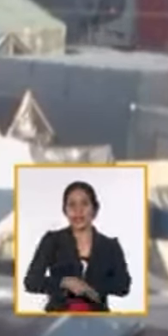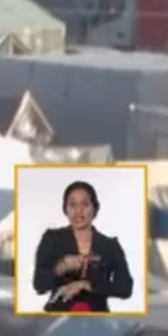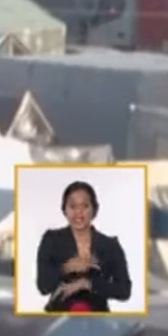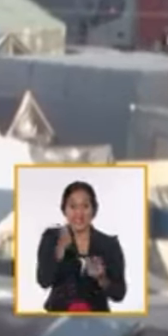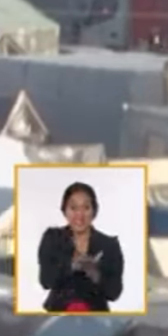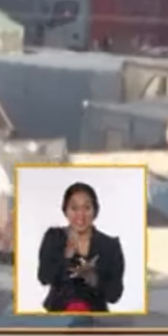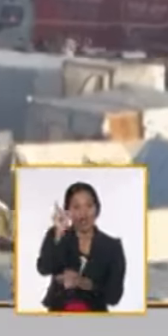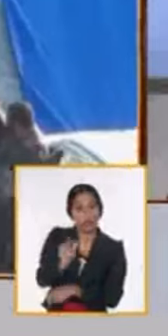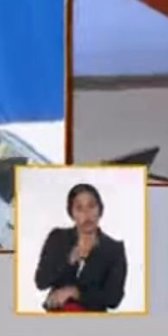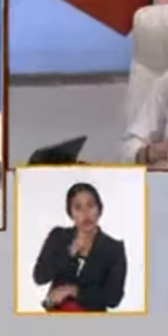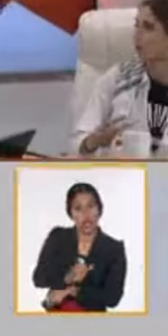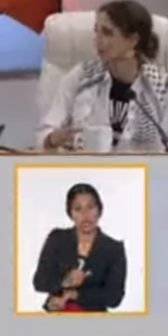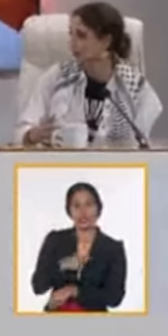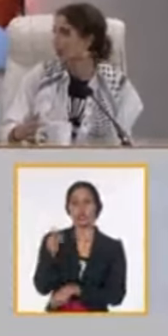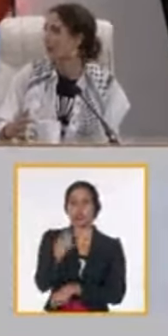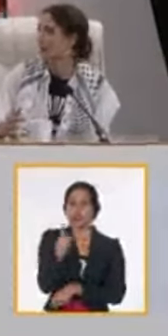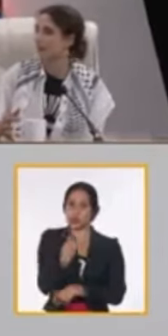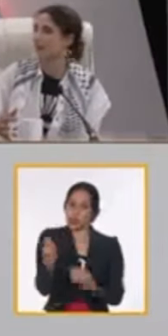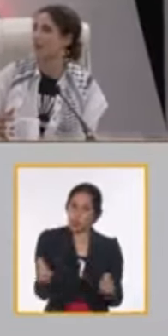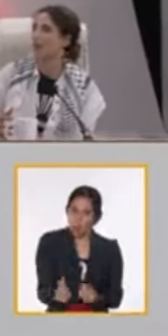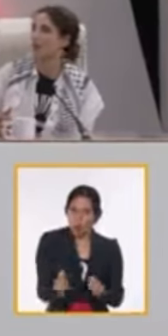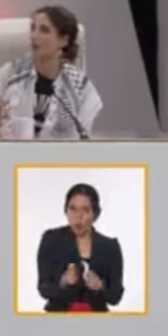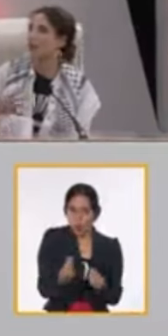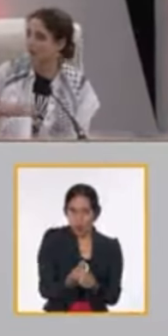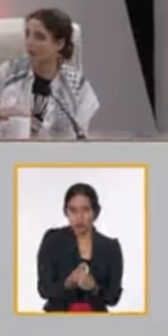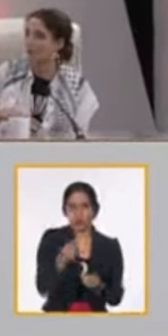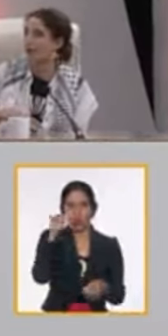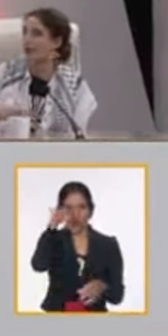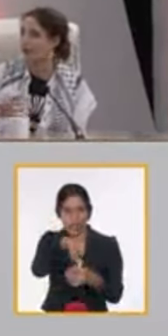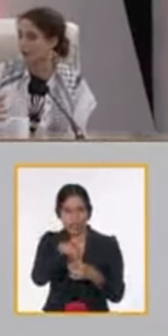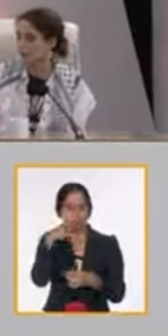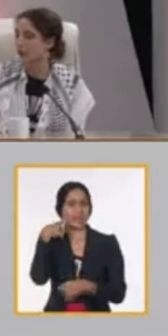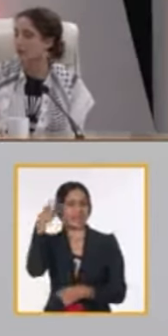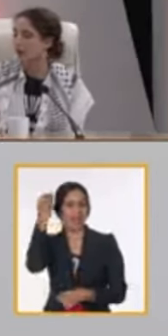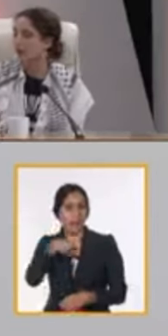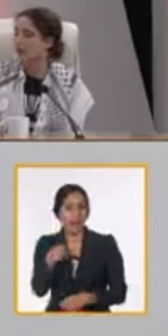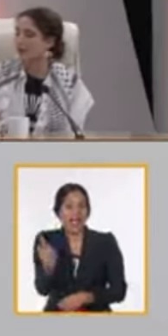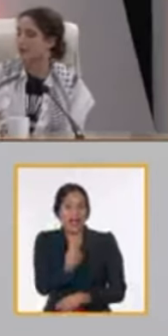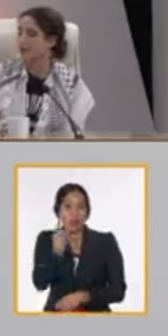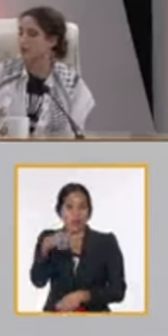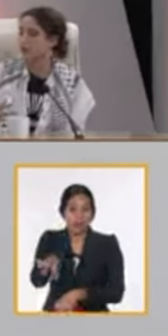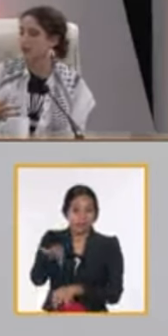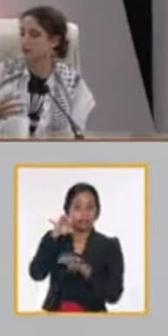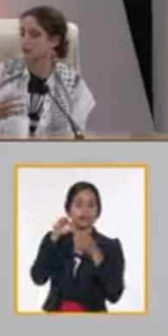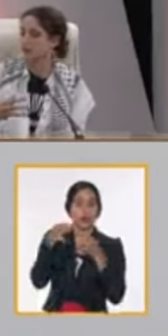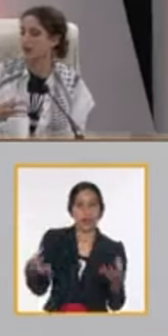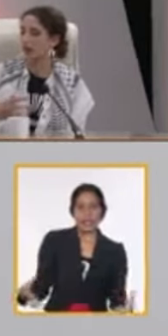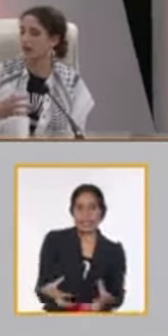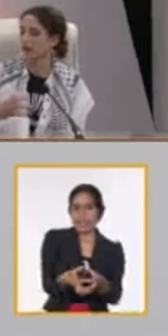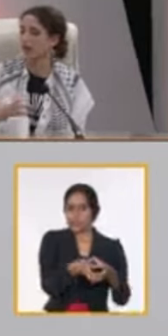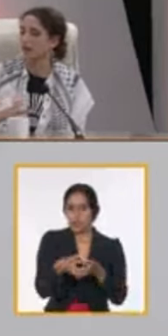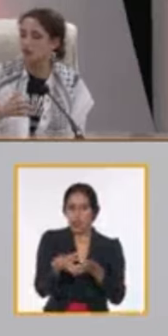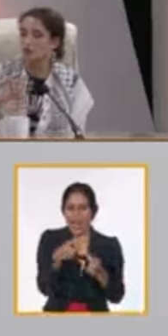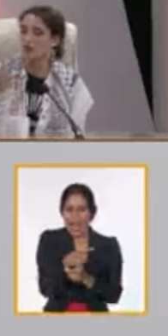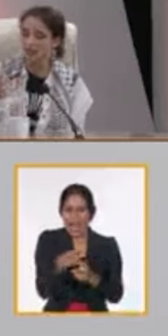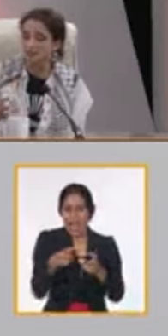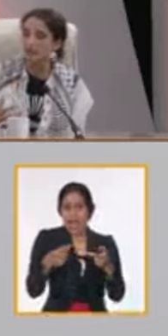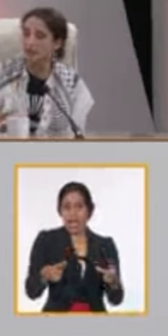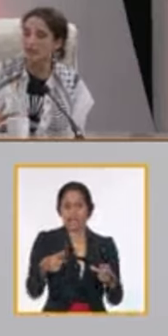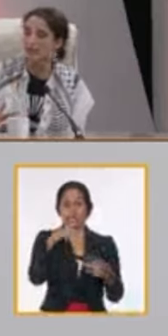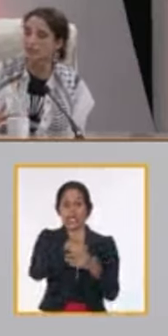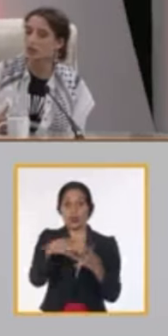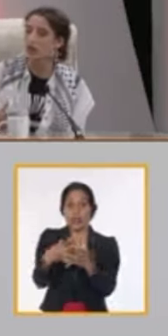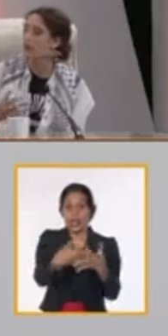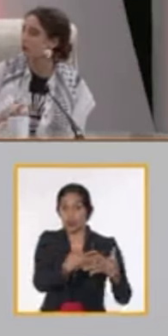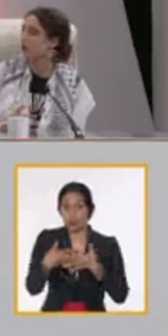que somos parte de la diáspora, somos una de las organizaciones más grandes, no solamente en Estados Unidos, sino en